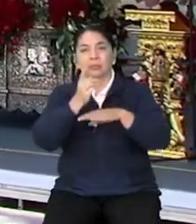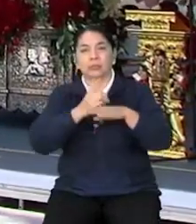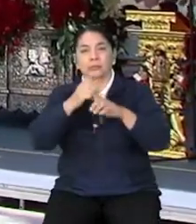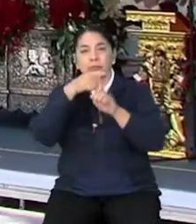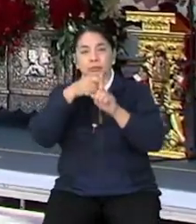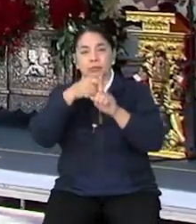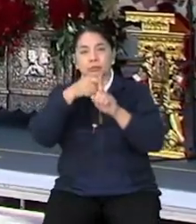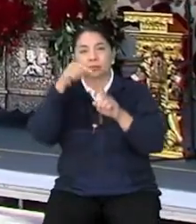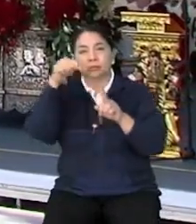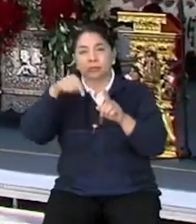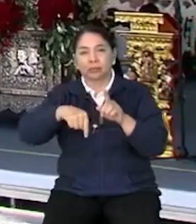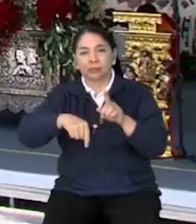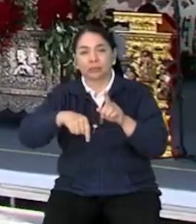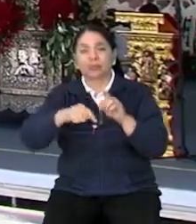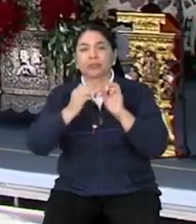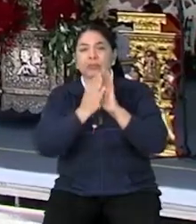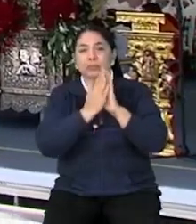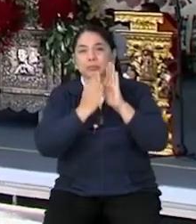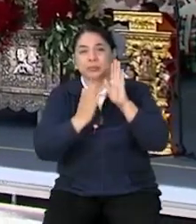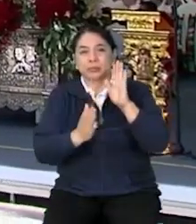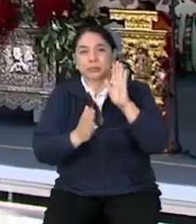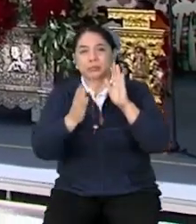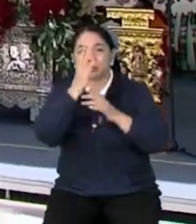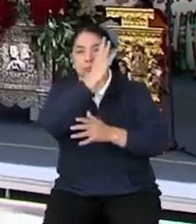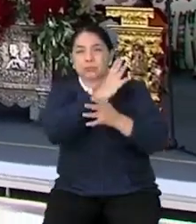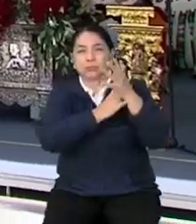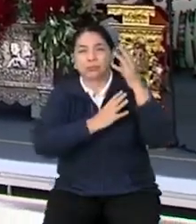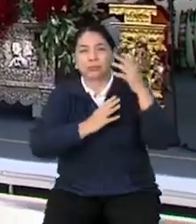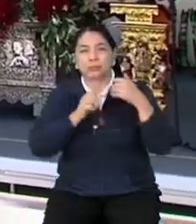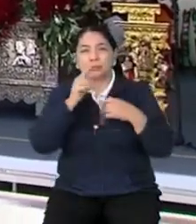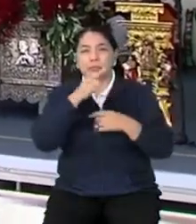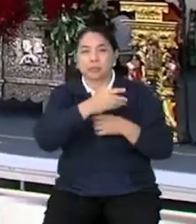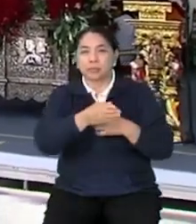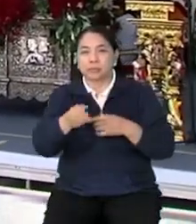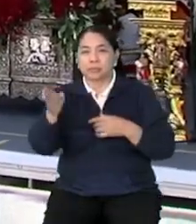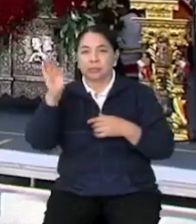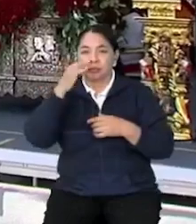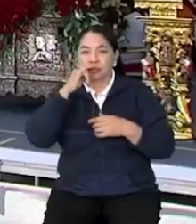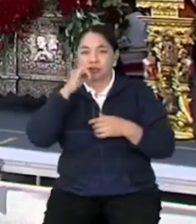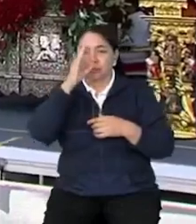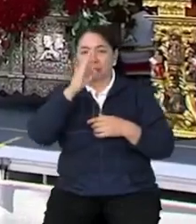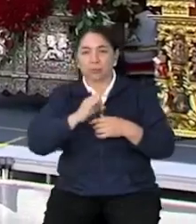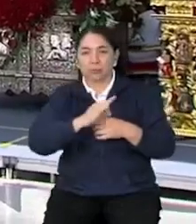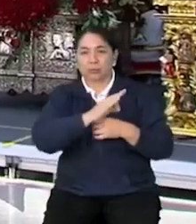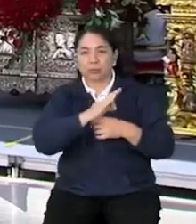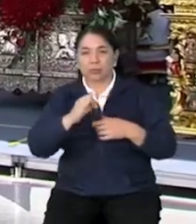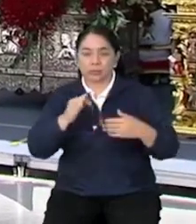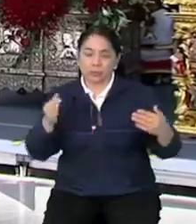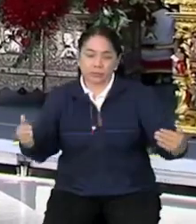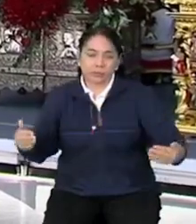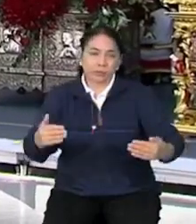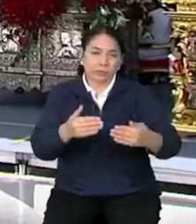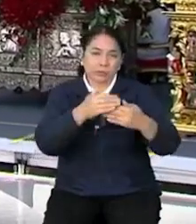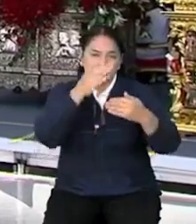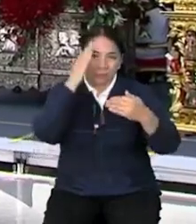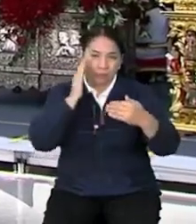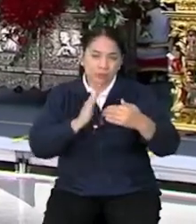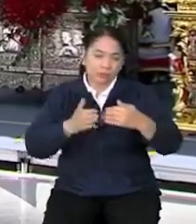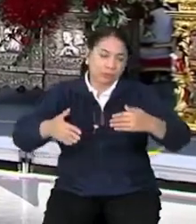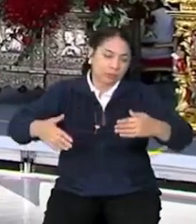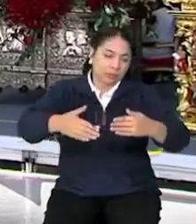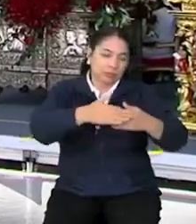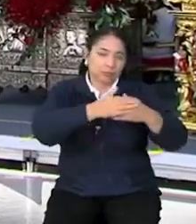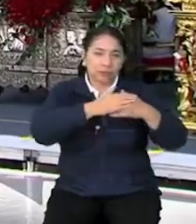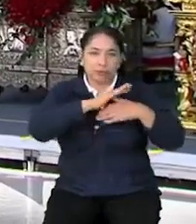imagen histórica bendiga a ustedes niños y cobije bajo su manto a todos los